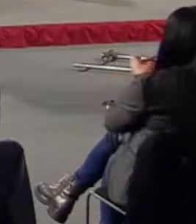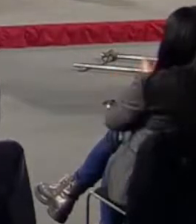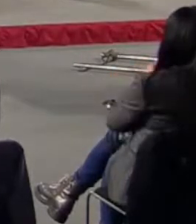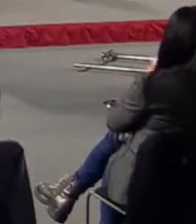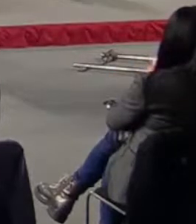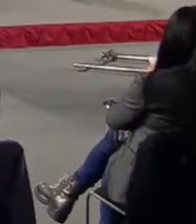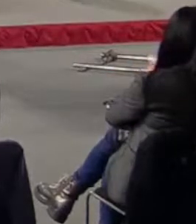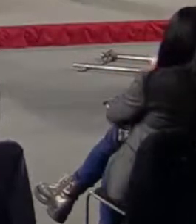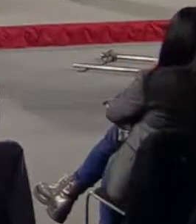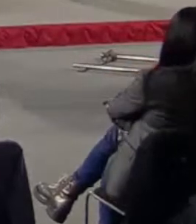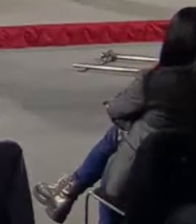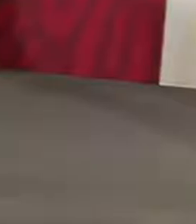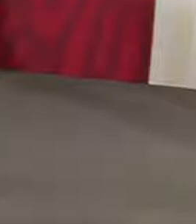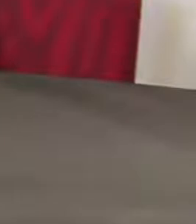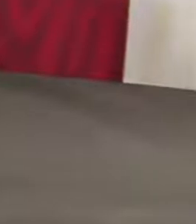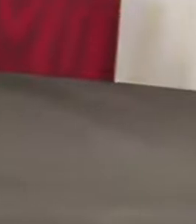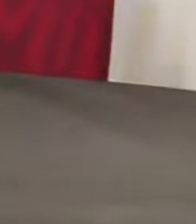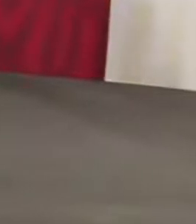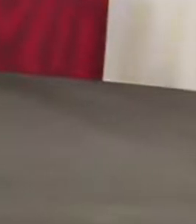Bueno, nos vemos mañana.